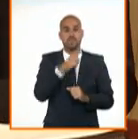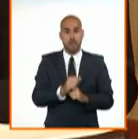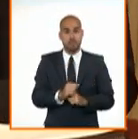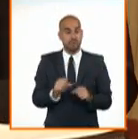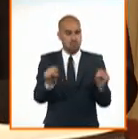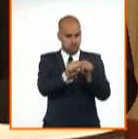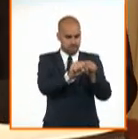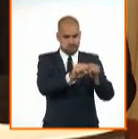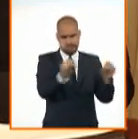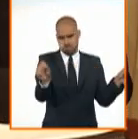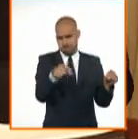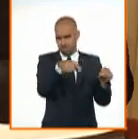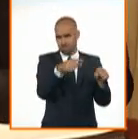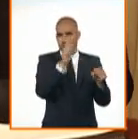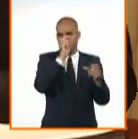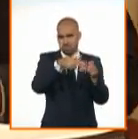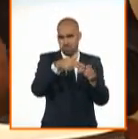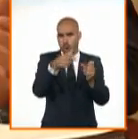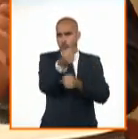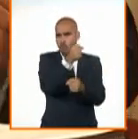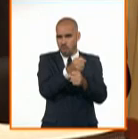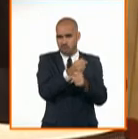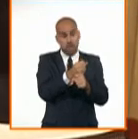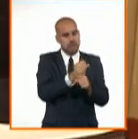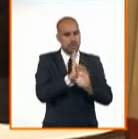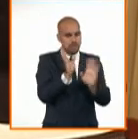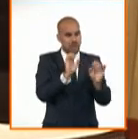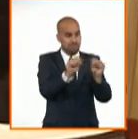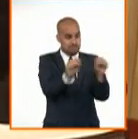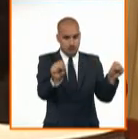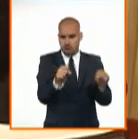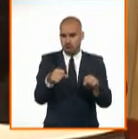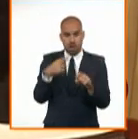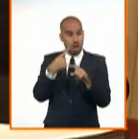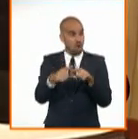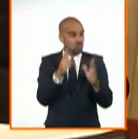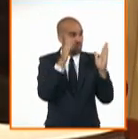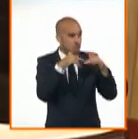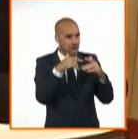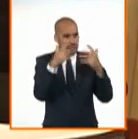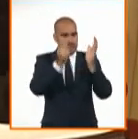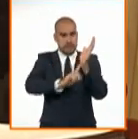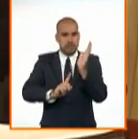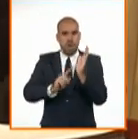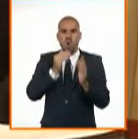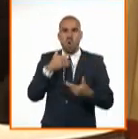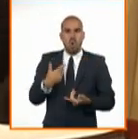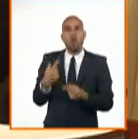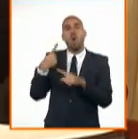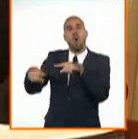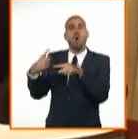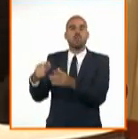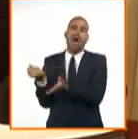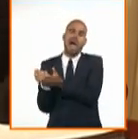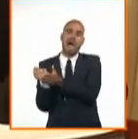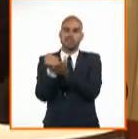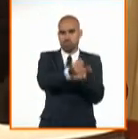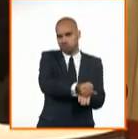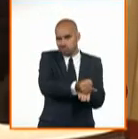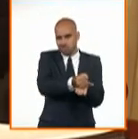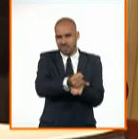servicios si tenemos entonces un déficit hay que cubrir esos déficit con generaciones de